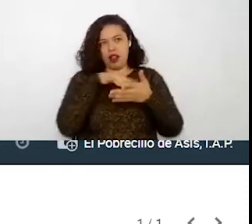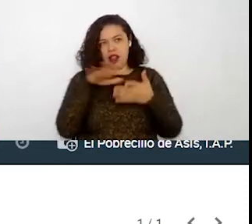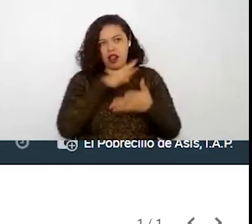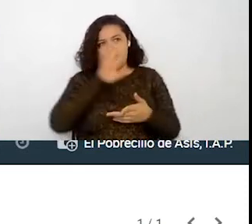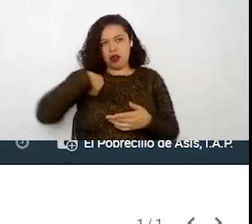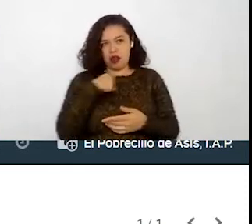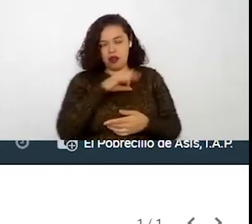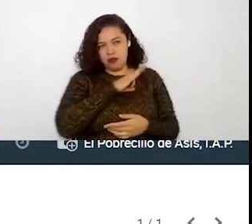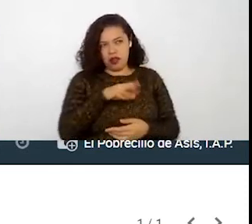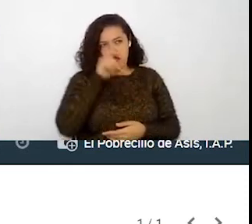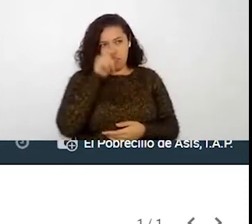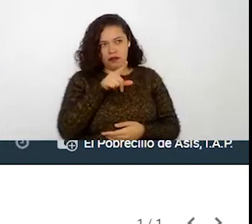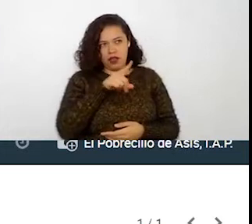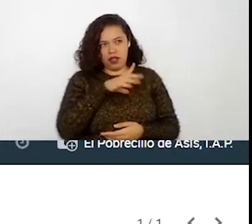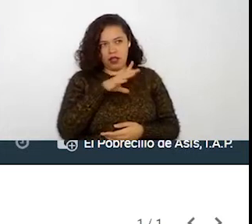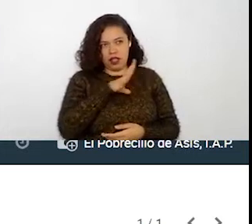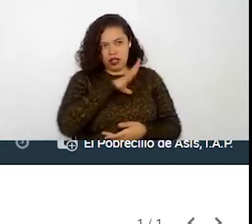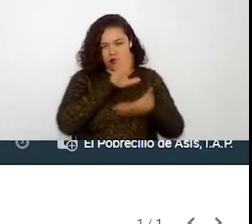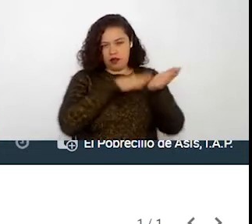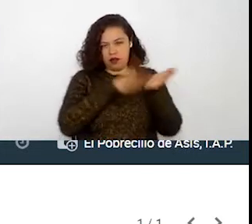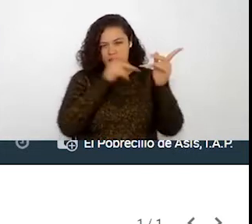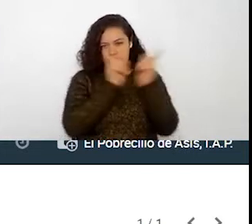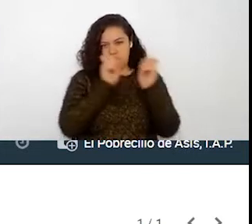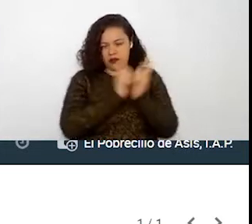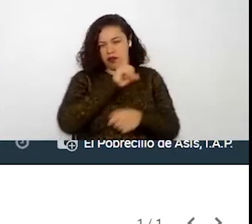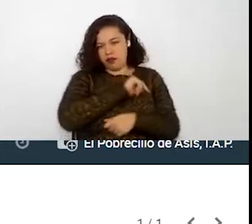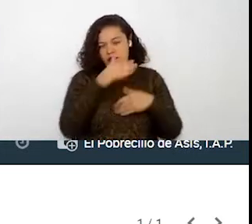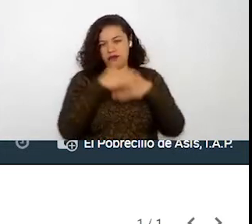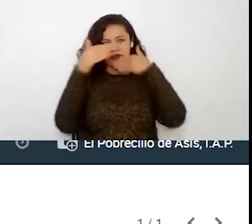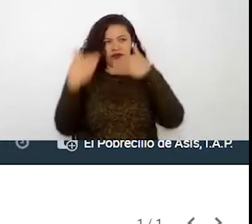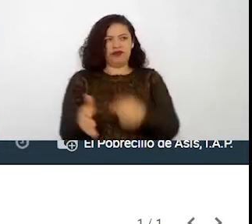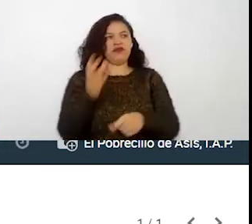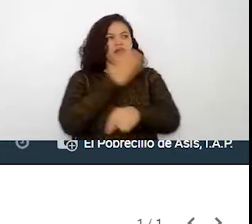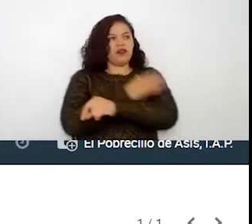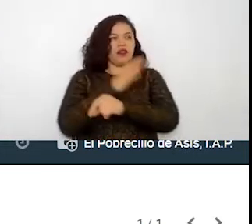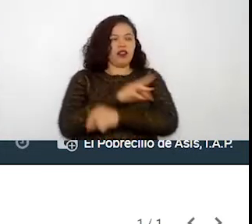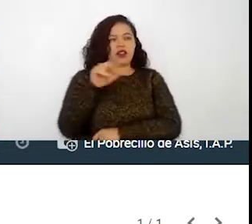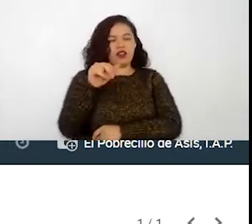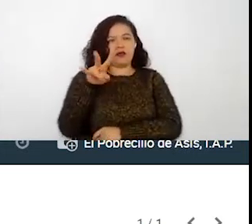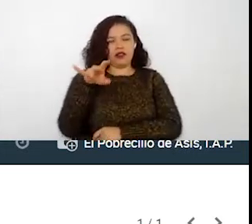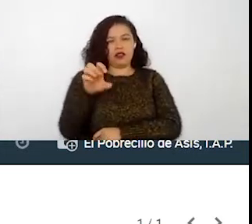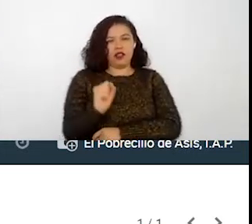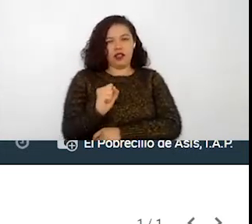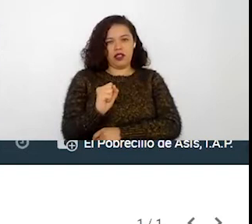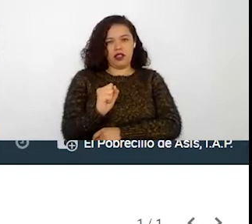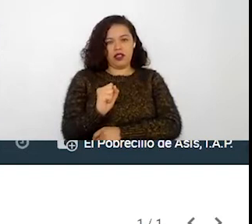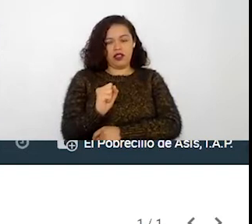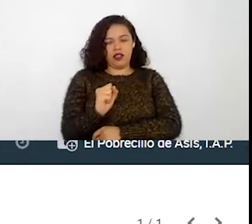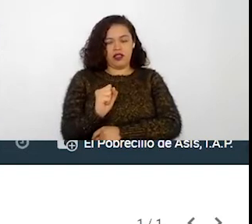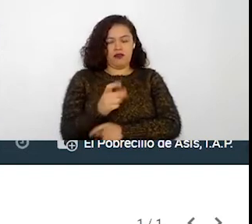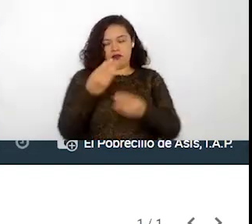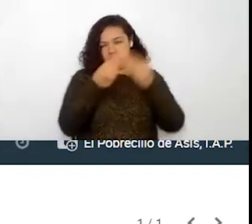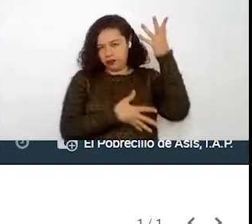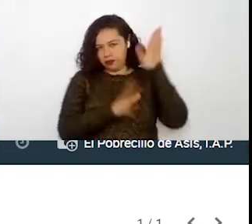También tenemos aquí la hoja de resumen que más adelante la compañera re Bien la va a desplegar pero